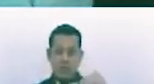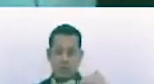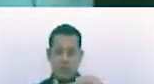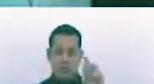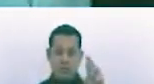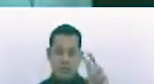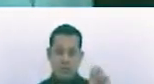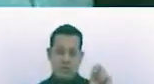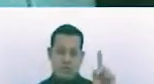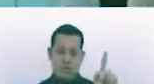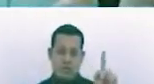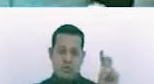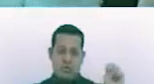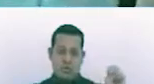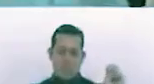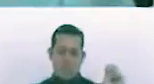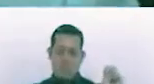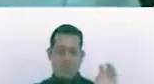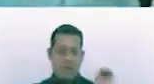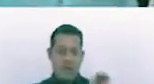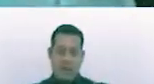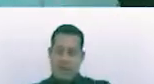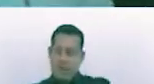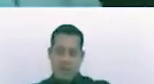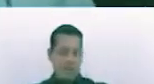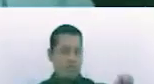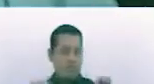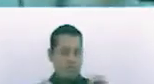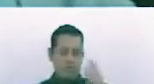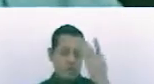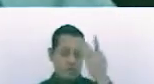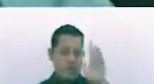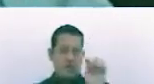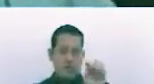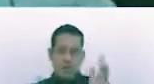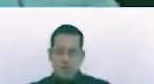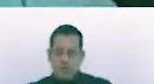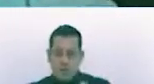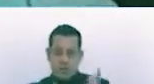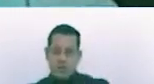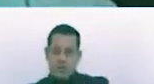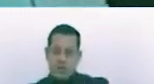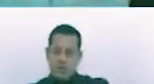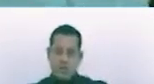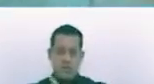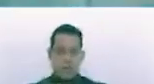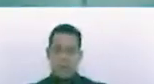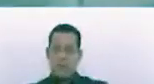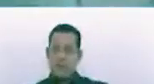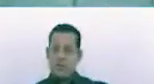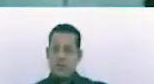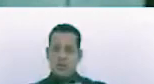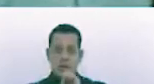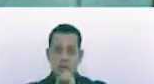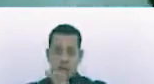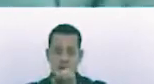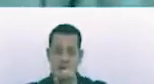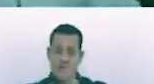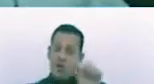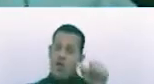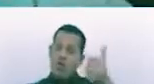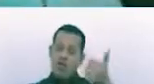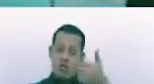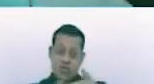el RNPN. Nadie está mintiendo ahí. Yo no sé por qué pretenden engañar a los salvadoreños diciéndoles que era